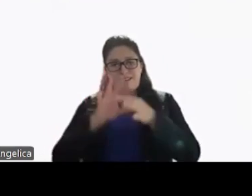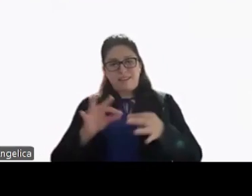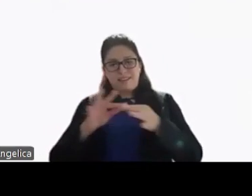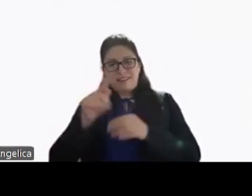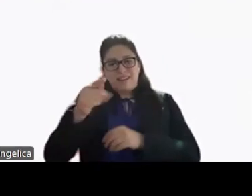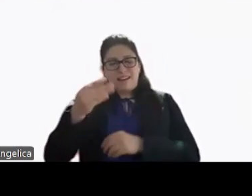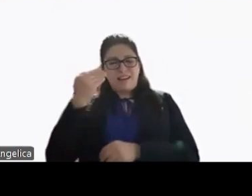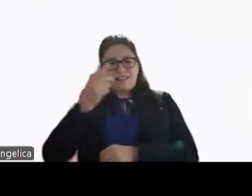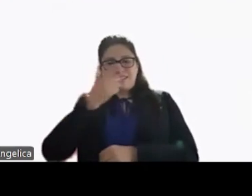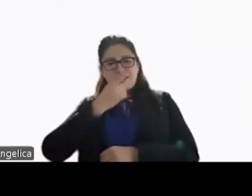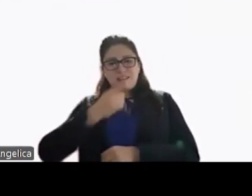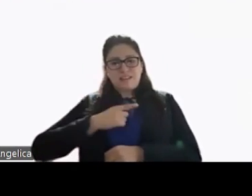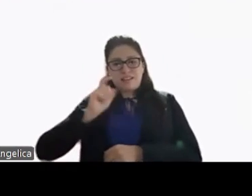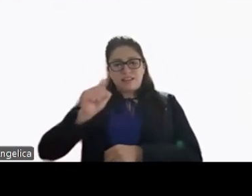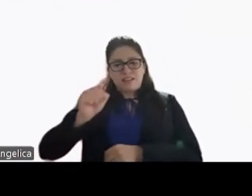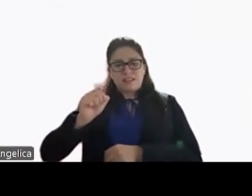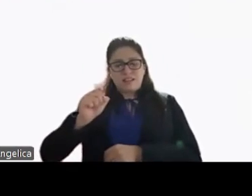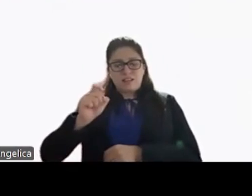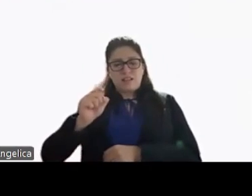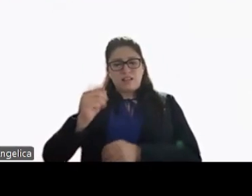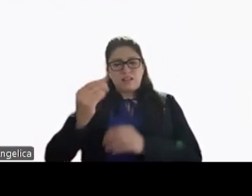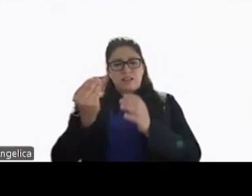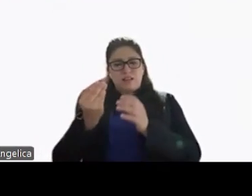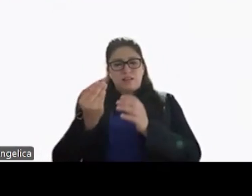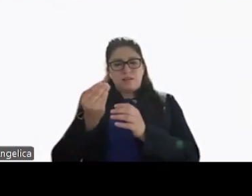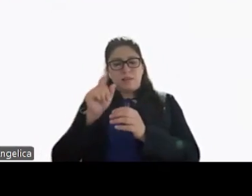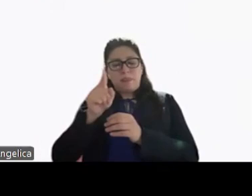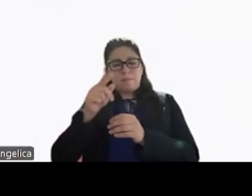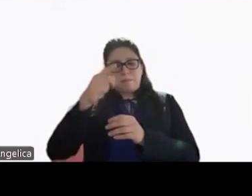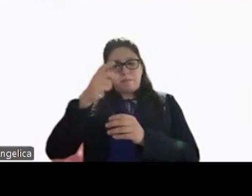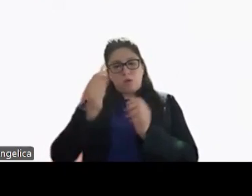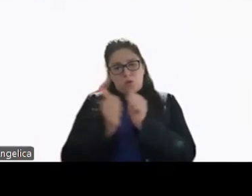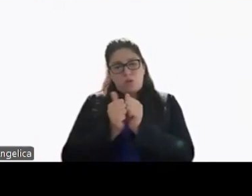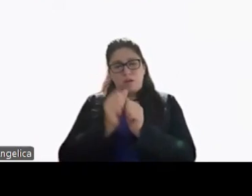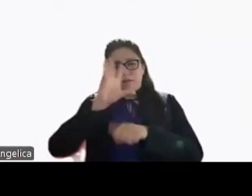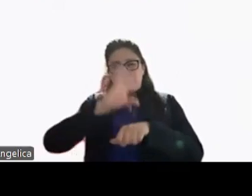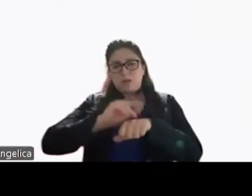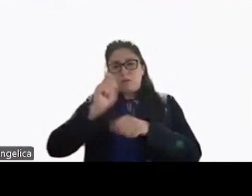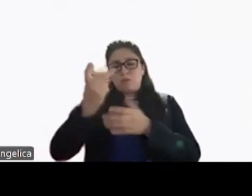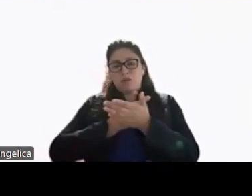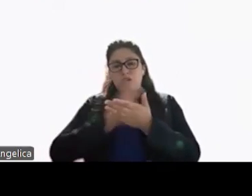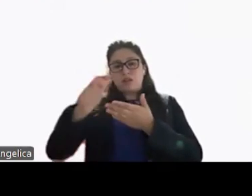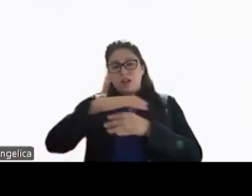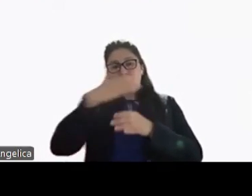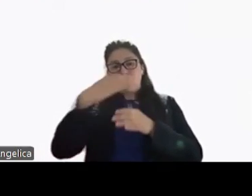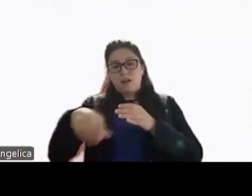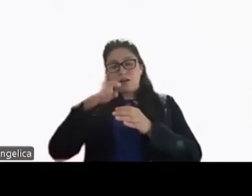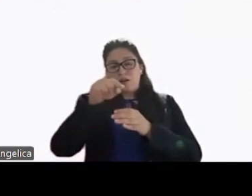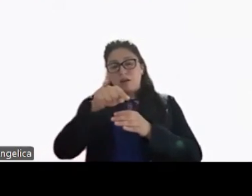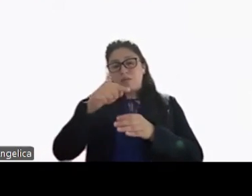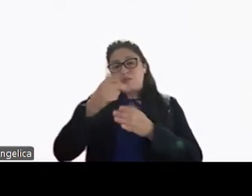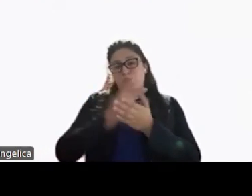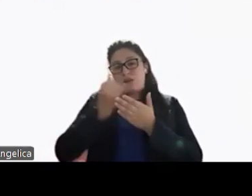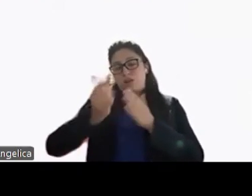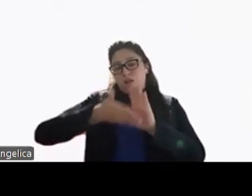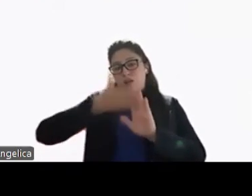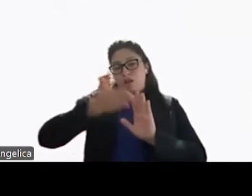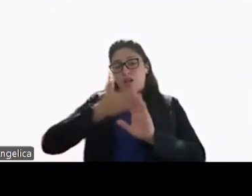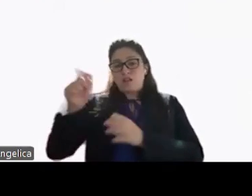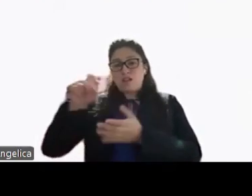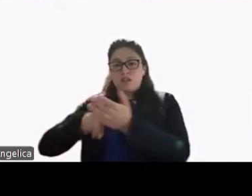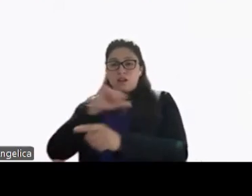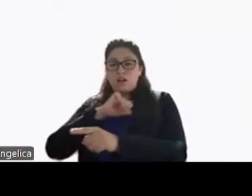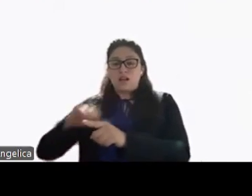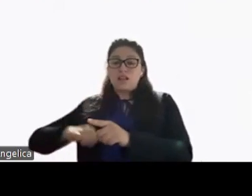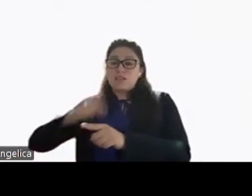en el tema de uso, terminación de obra, yo simplemente mencionaba que la alcaldía entregó un documento donde dice que le presentaron